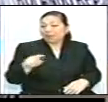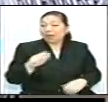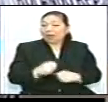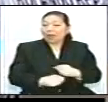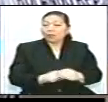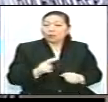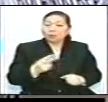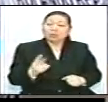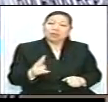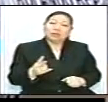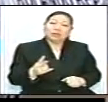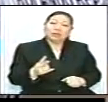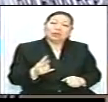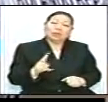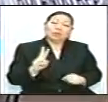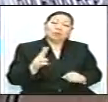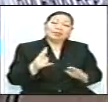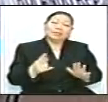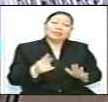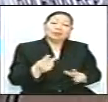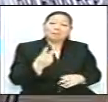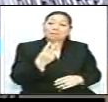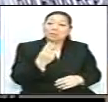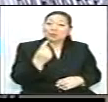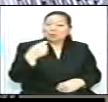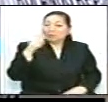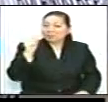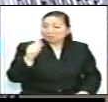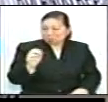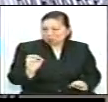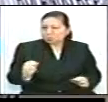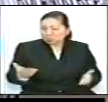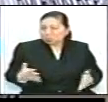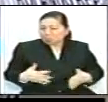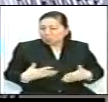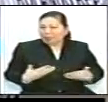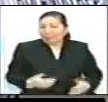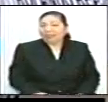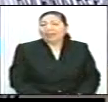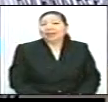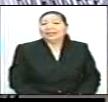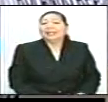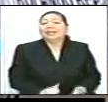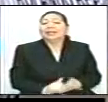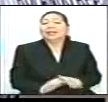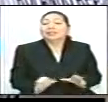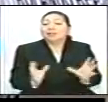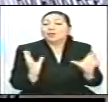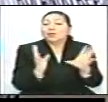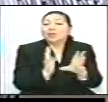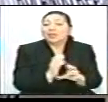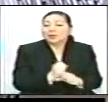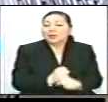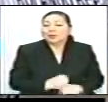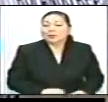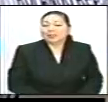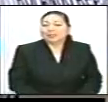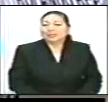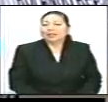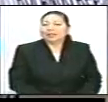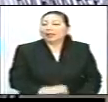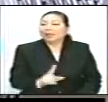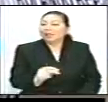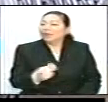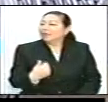2000 hasta el 2017, 21%. Funciona. Lo que pasa es que hay que hacer un ajuste. Todavía